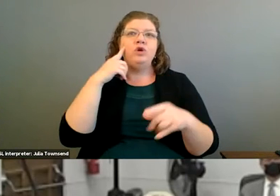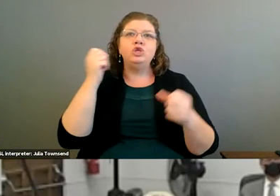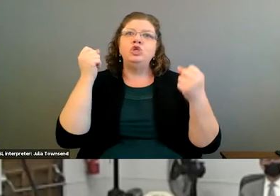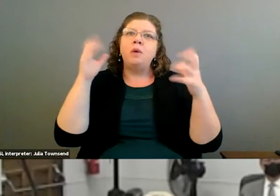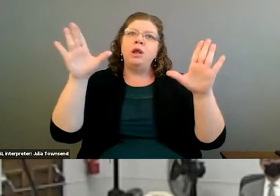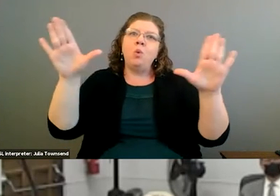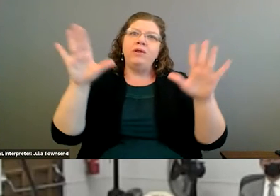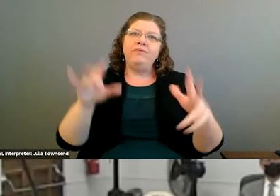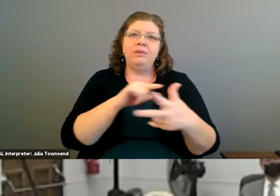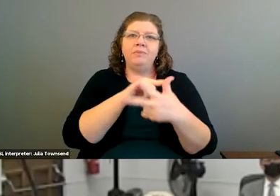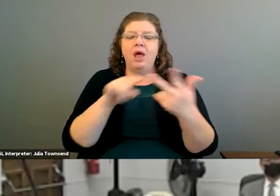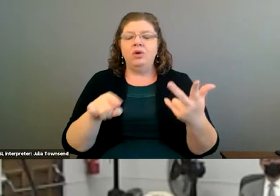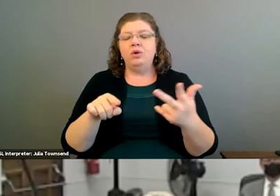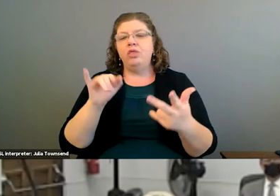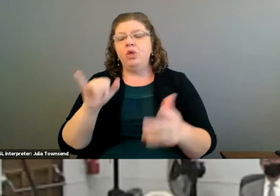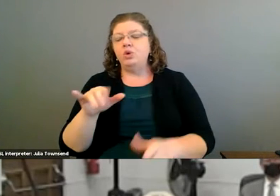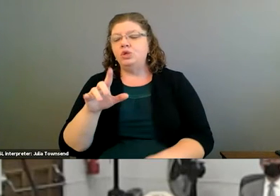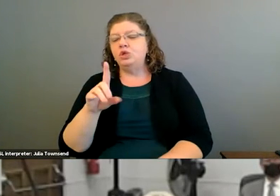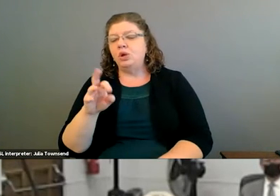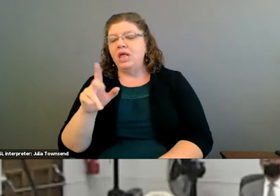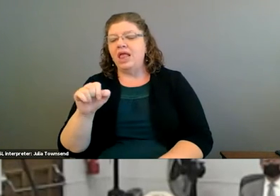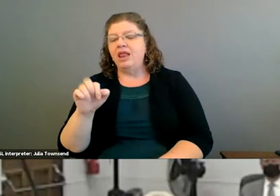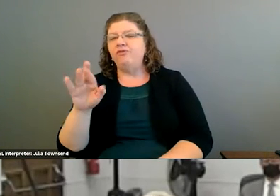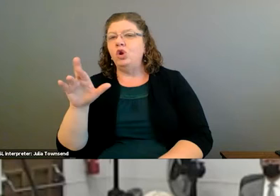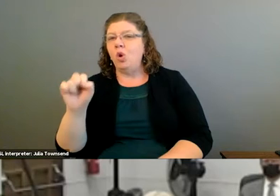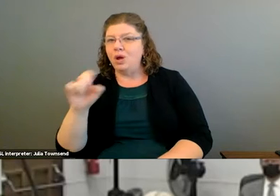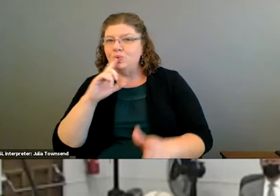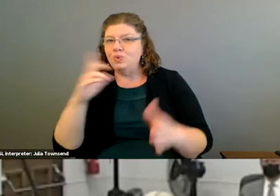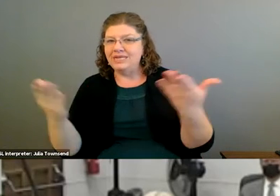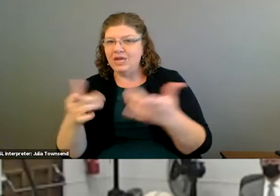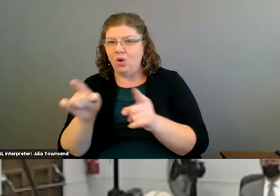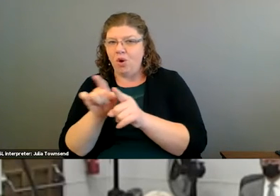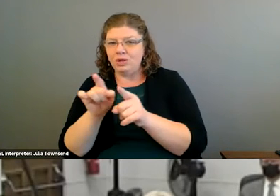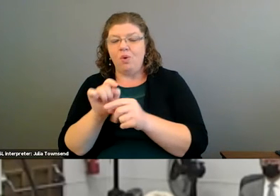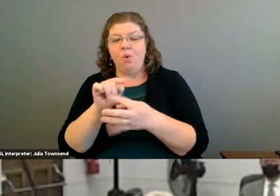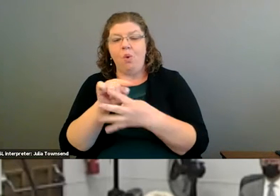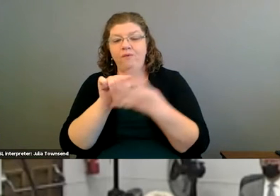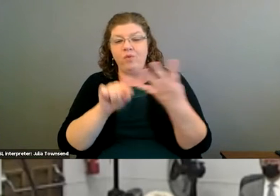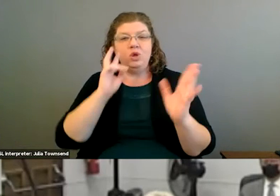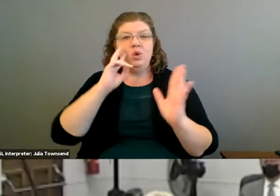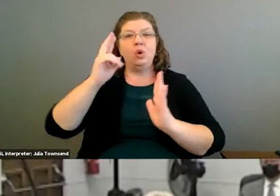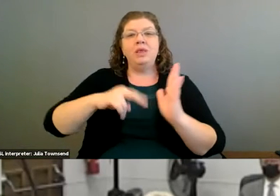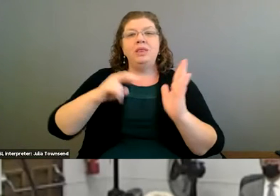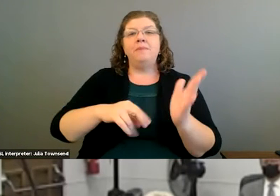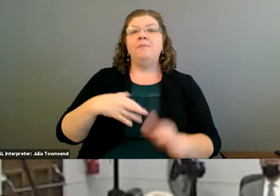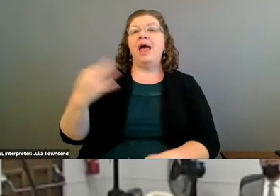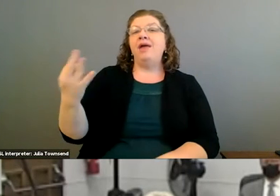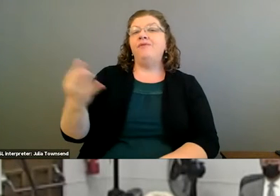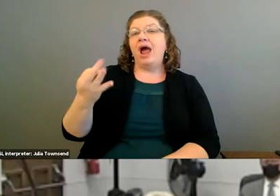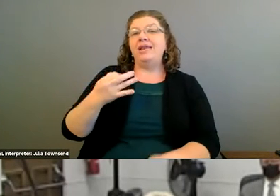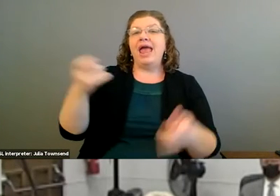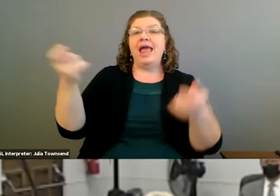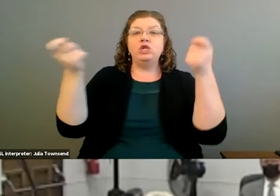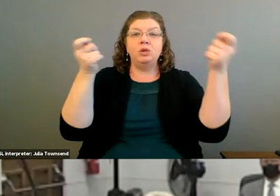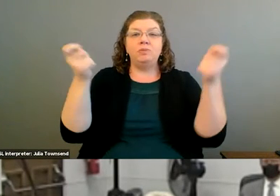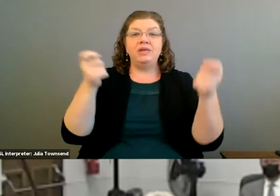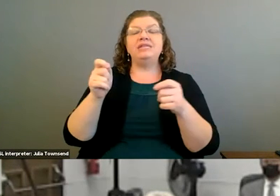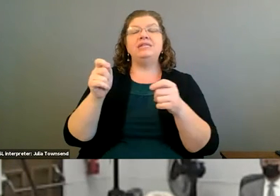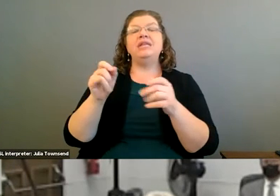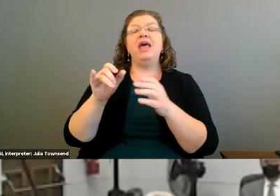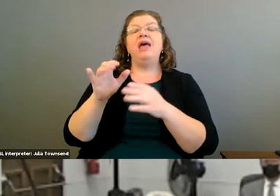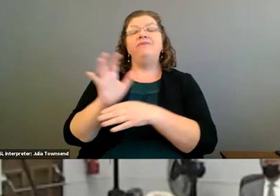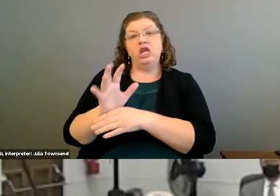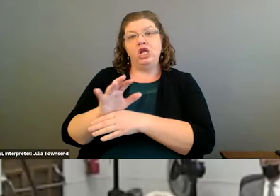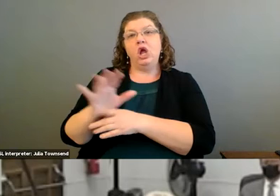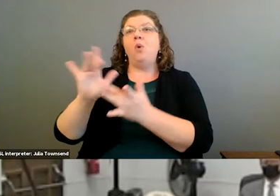cosas maravillosas acerca de Dulce Cobian Flores, quien también está aquí con nosotros. Ustedes pueden leer más acerca de ellos en mi video